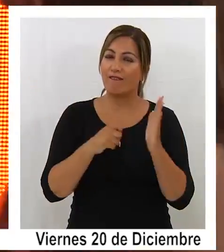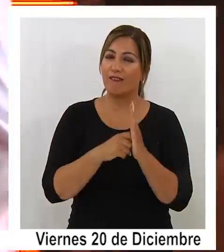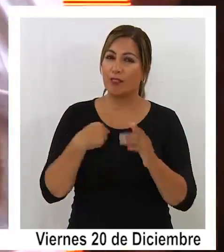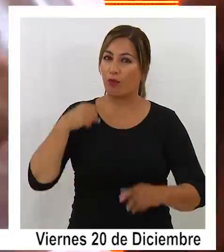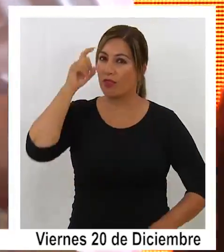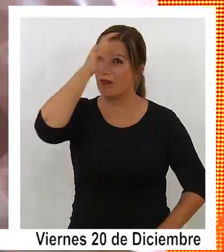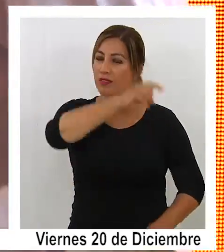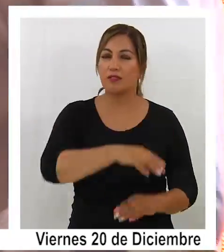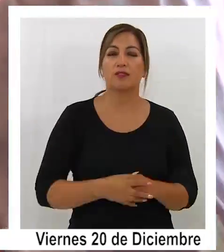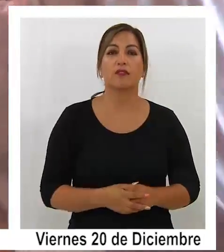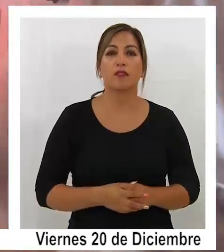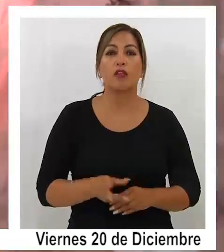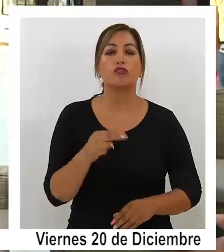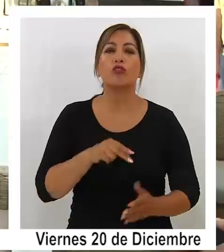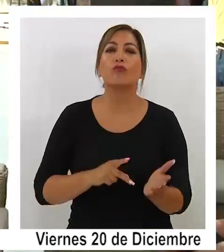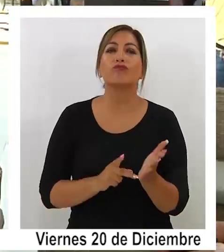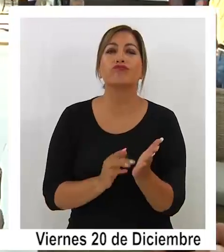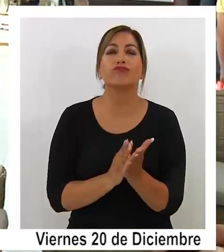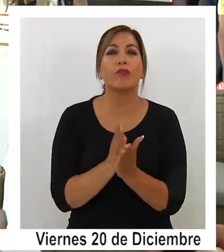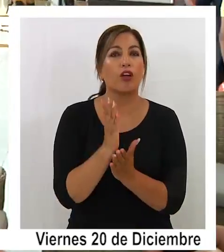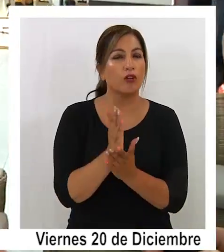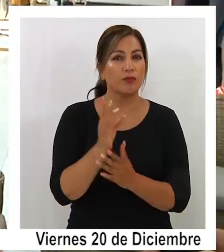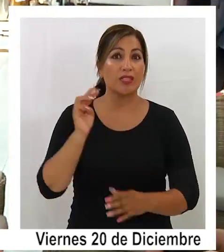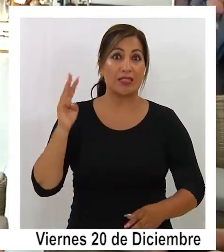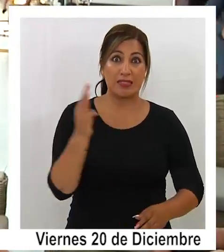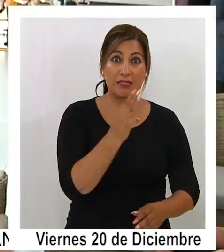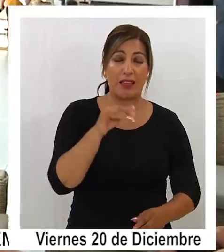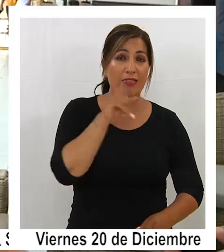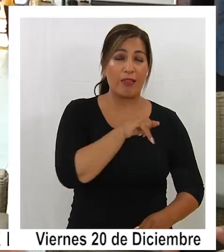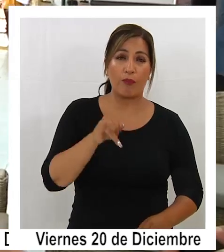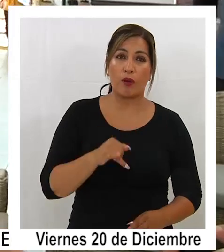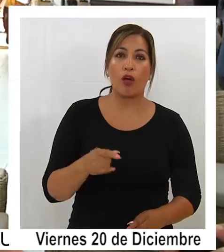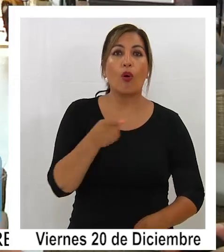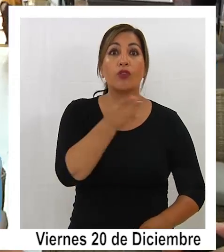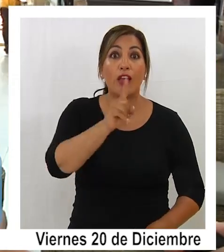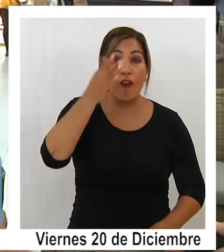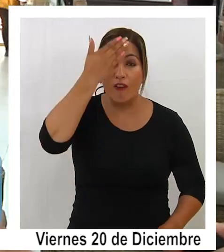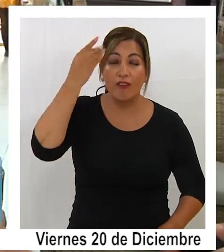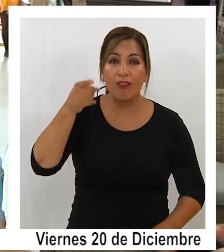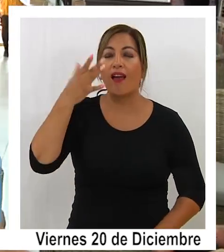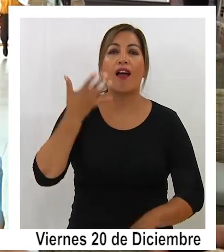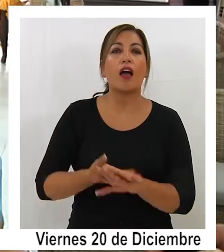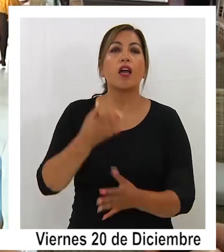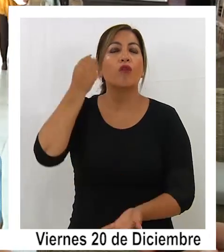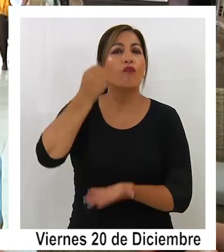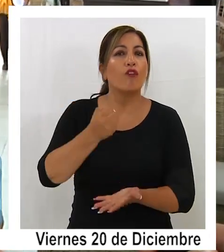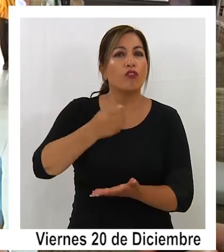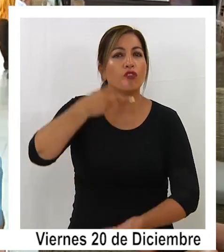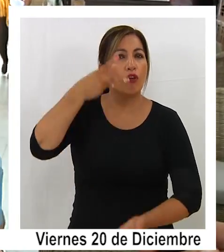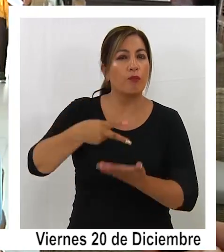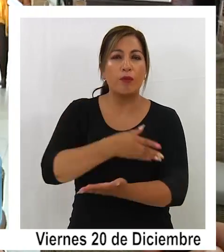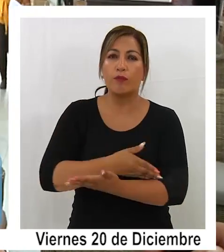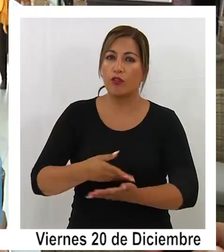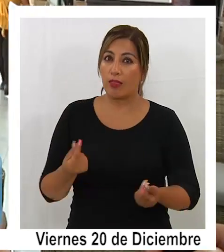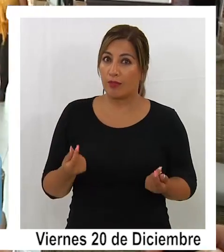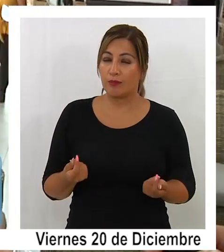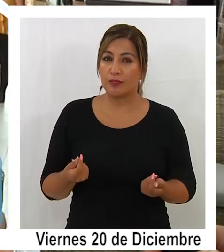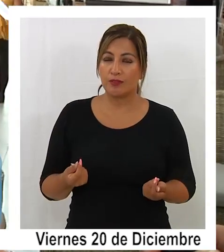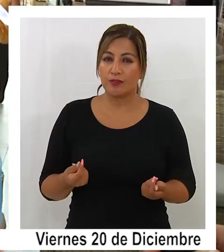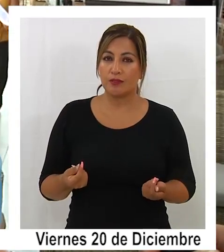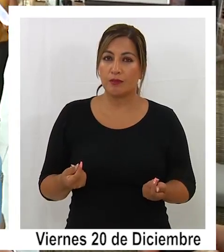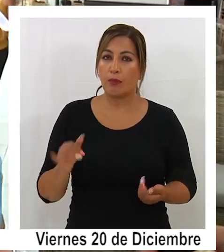periodo de baja económica. Estamos recién comenzando, esta es la tercera, van a venir muchos más, no se olviden que aquí hay un fondo de 2.000 millones